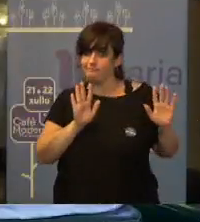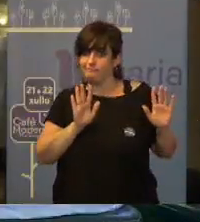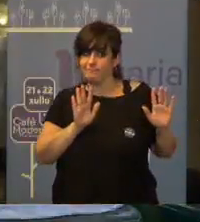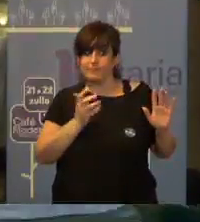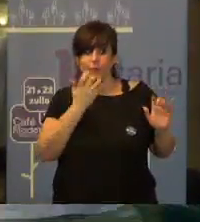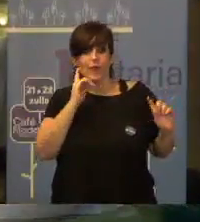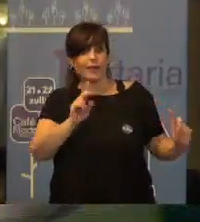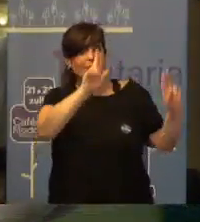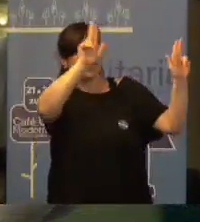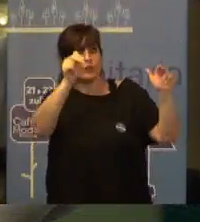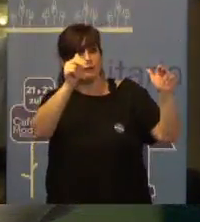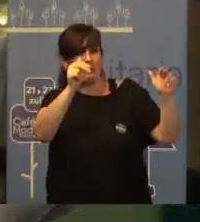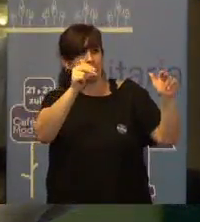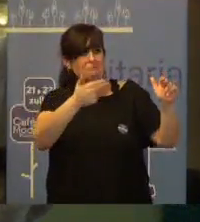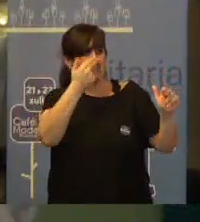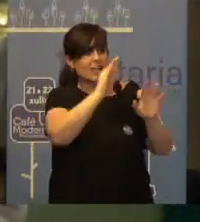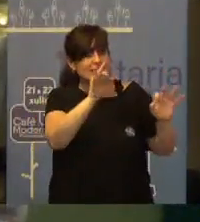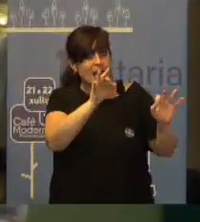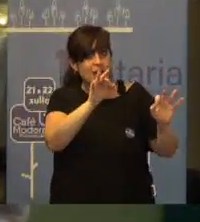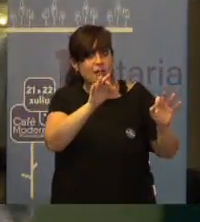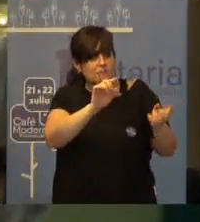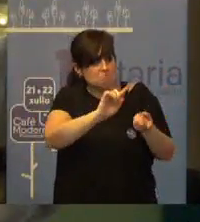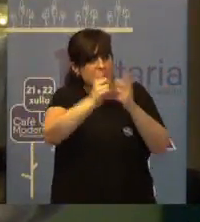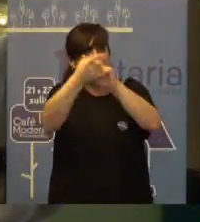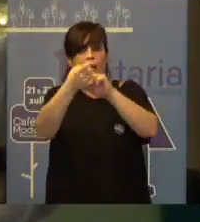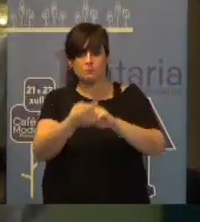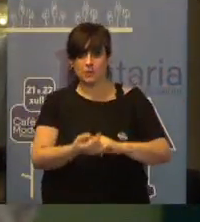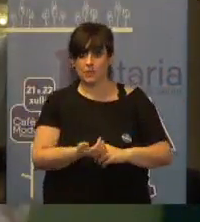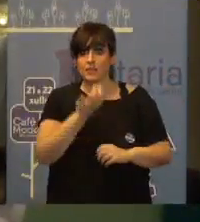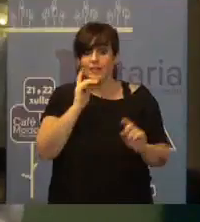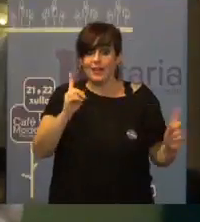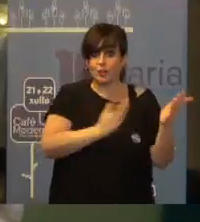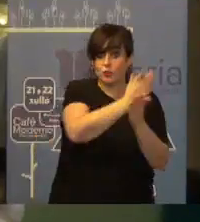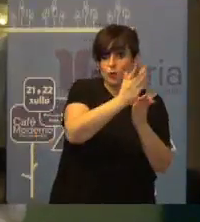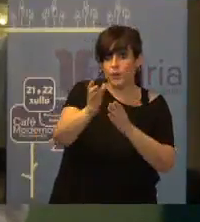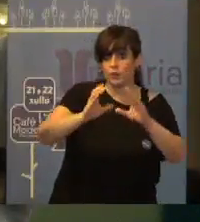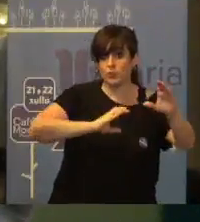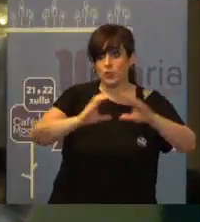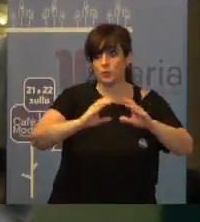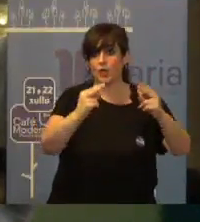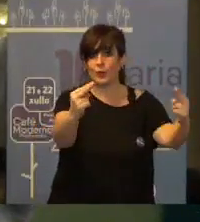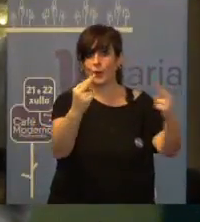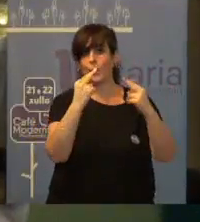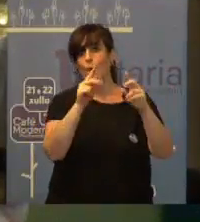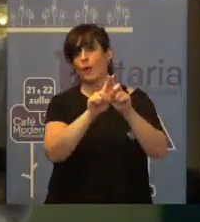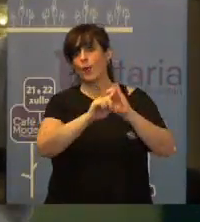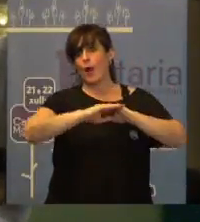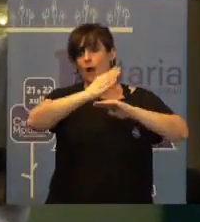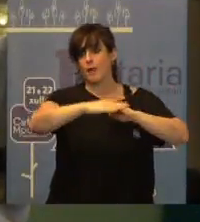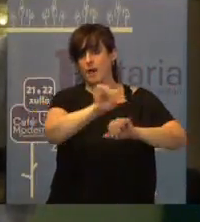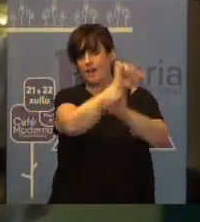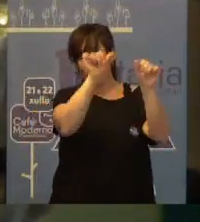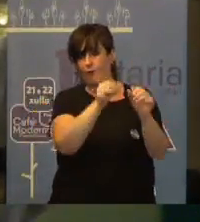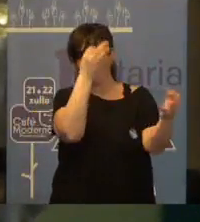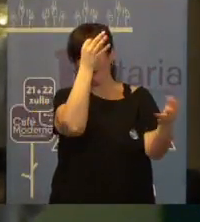interesa, cambiemos de tema. Se os medios están interesados en que En Marea aparezca dunha forma determinada e a En Marea non